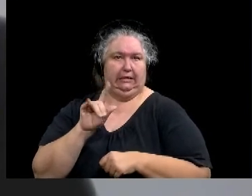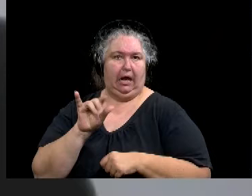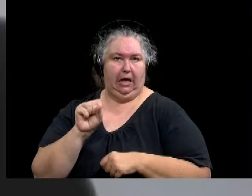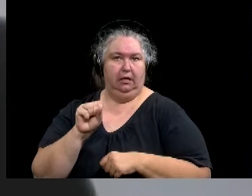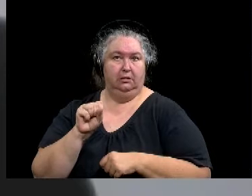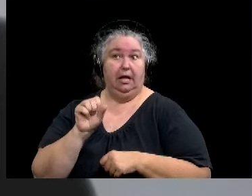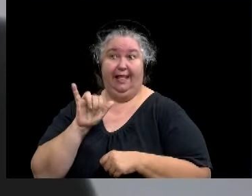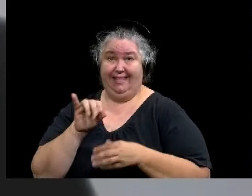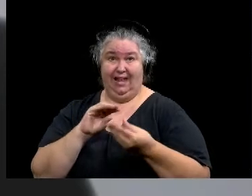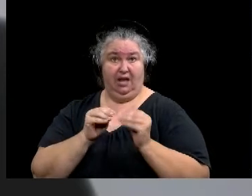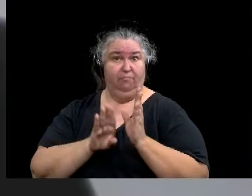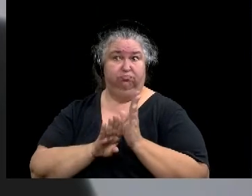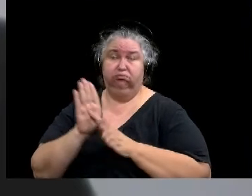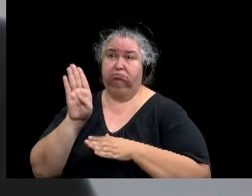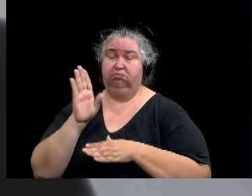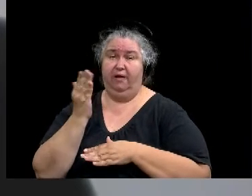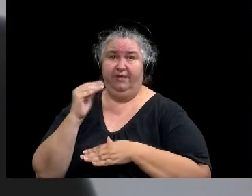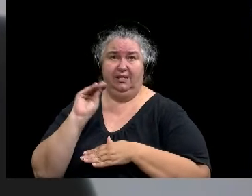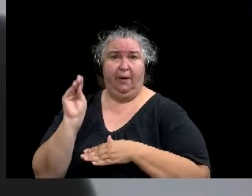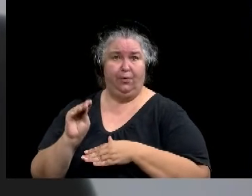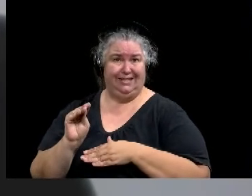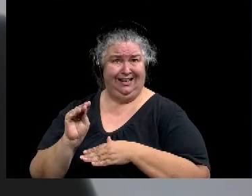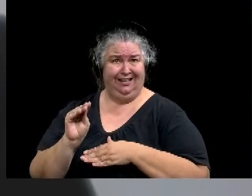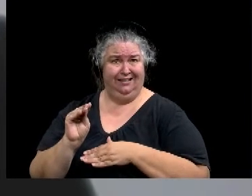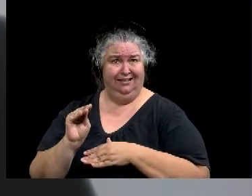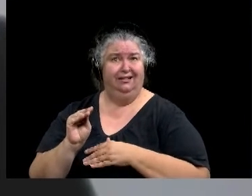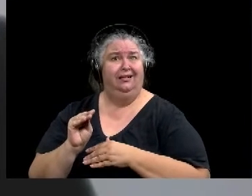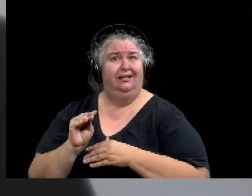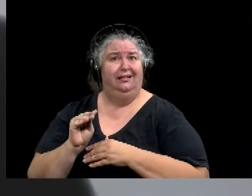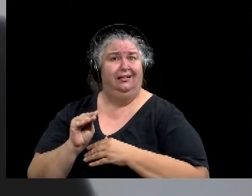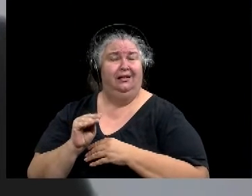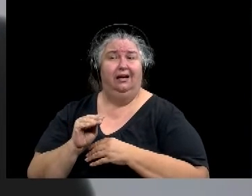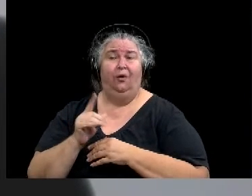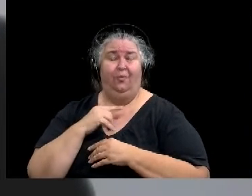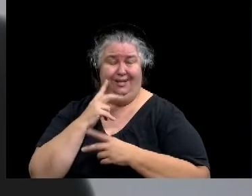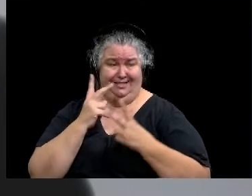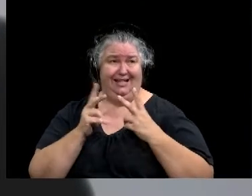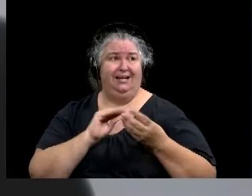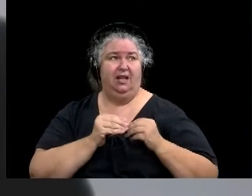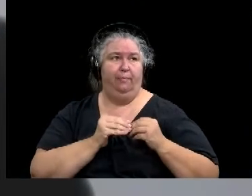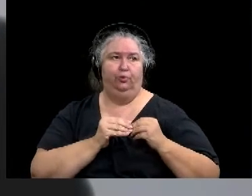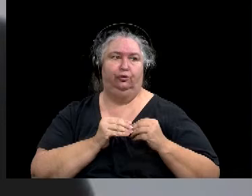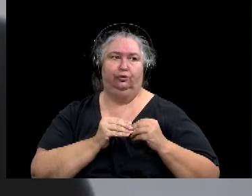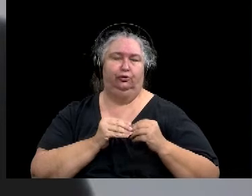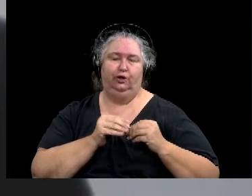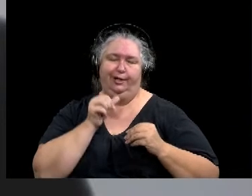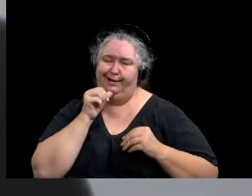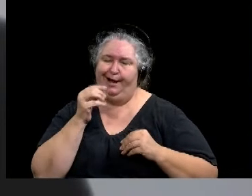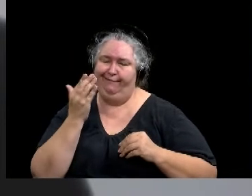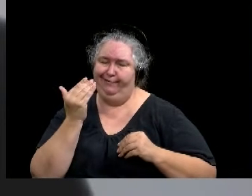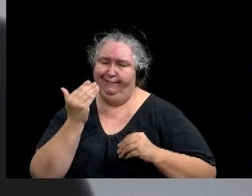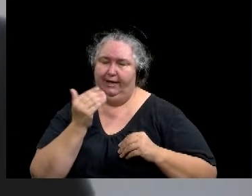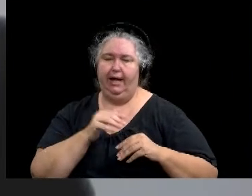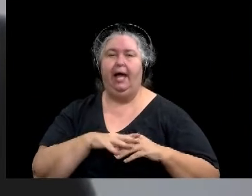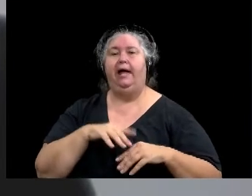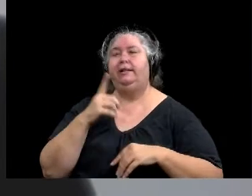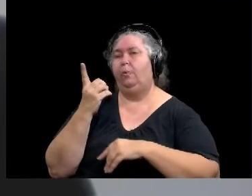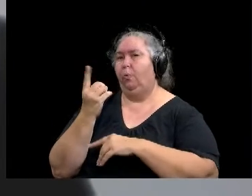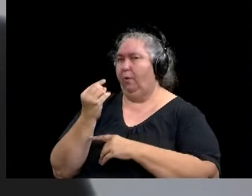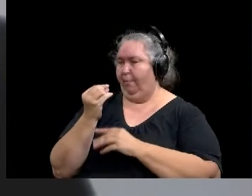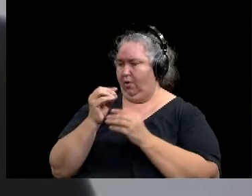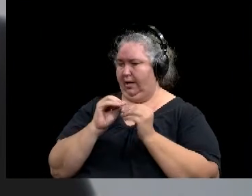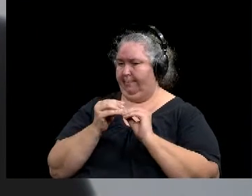hospitalizados de 15 días y los números excedieron más de 15% y otro número